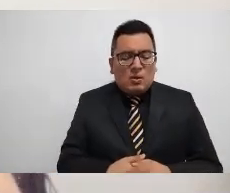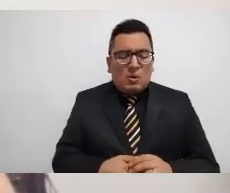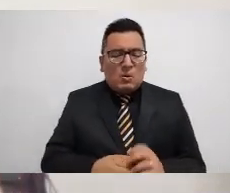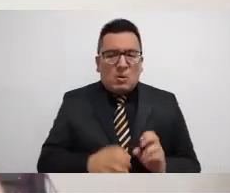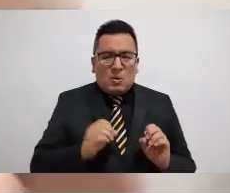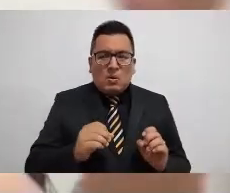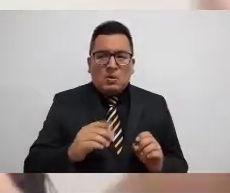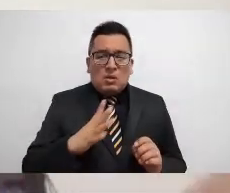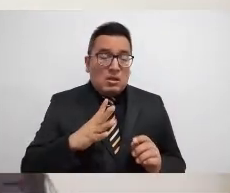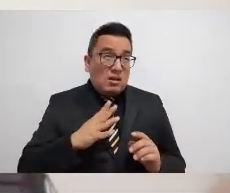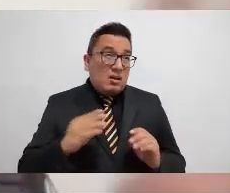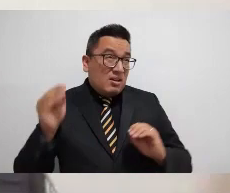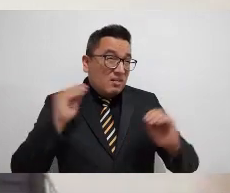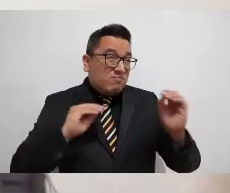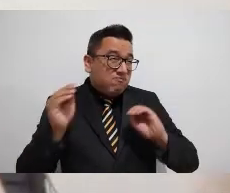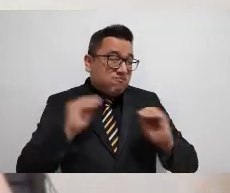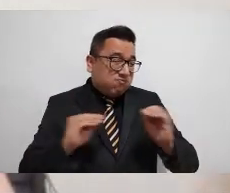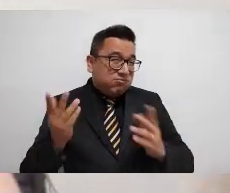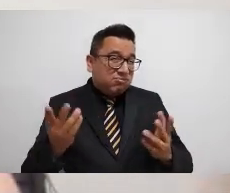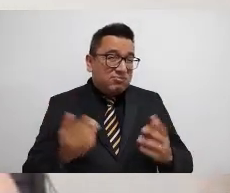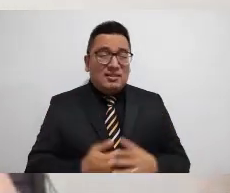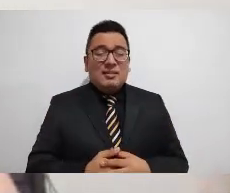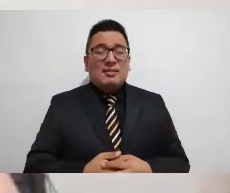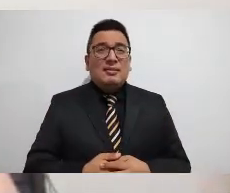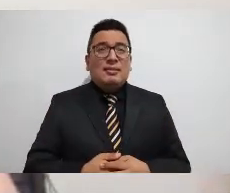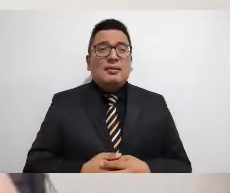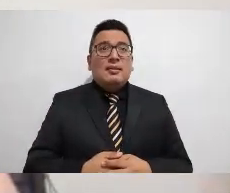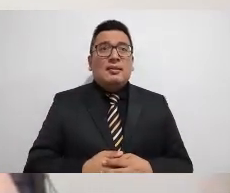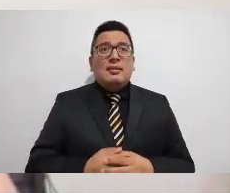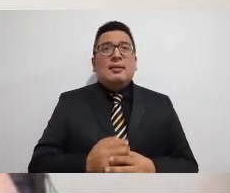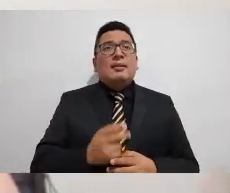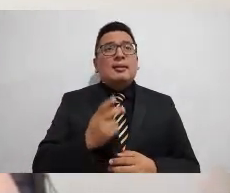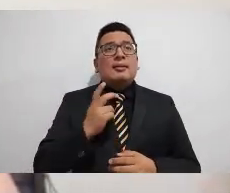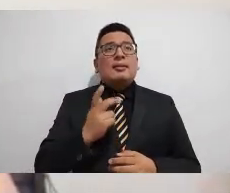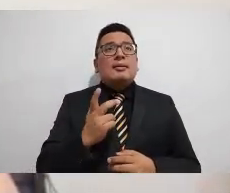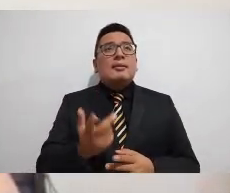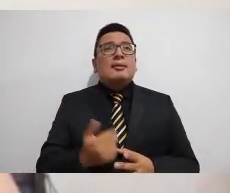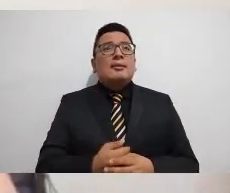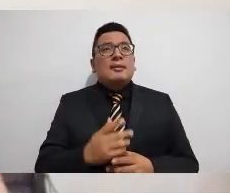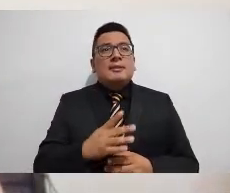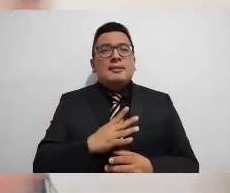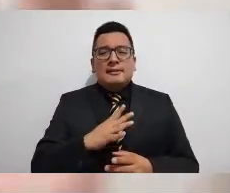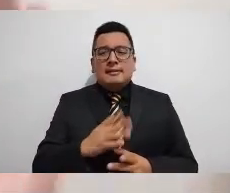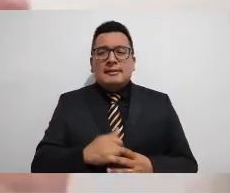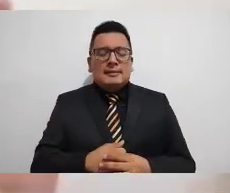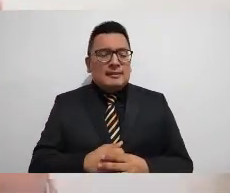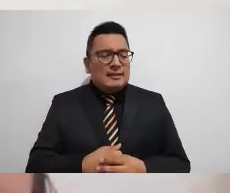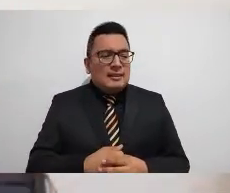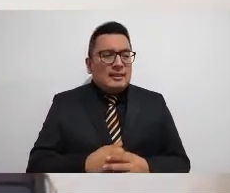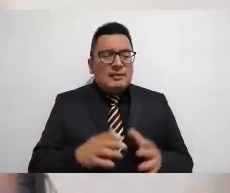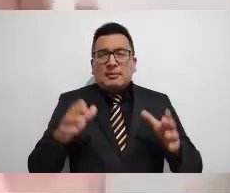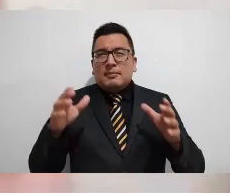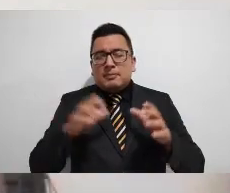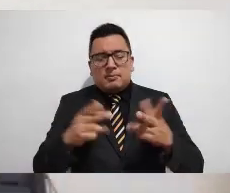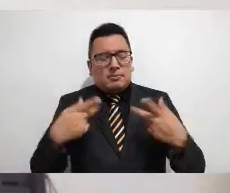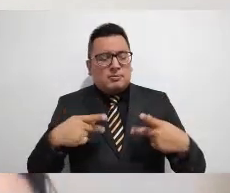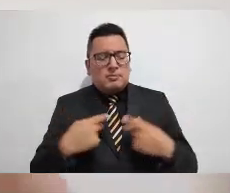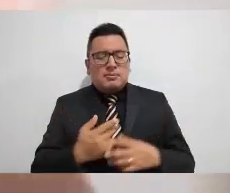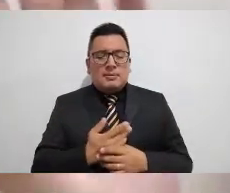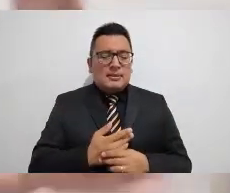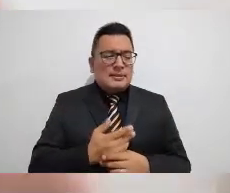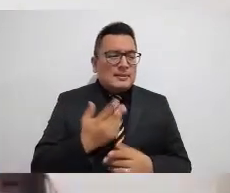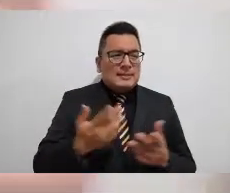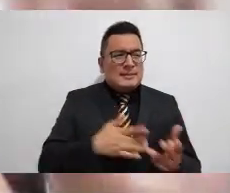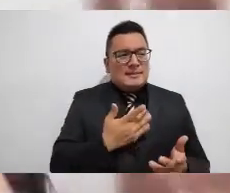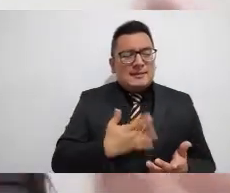violencia, como en el resto del país, ¿verdad? Entonces, digamos que hay comunidades que resisten de esa forma, no nombrando mujeres